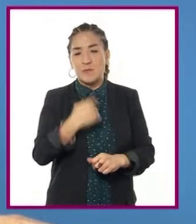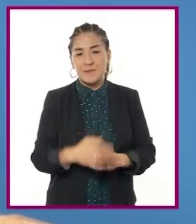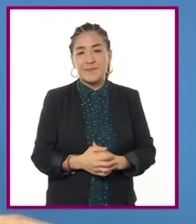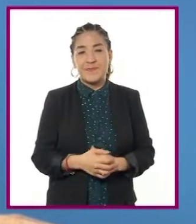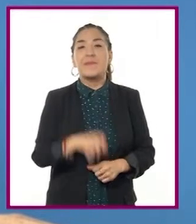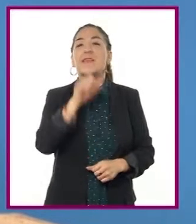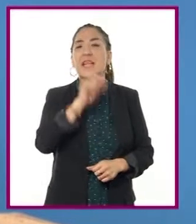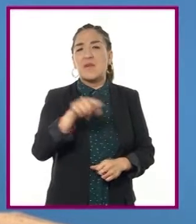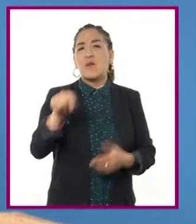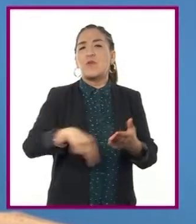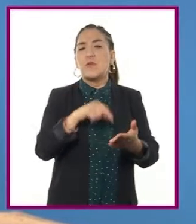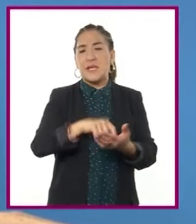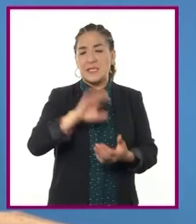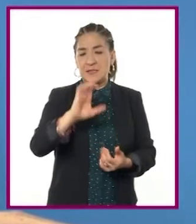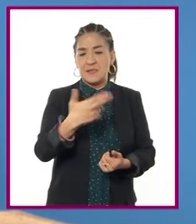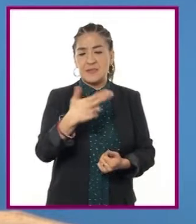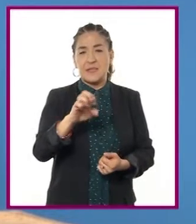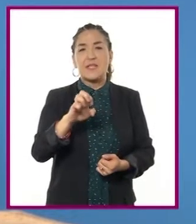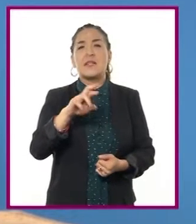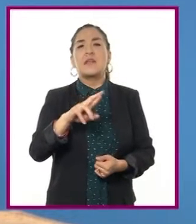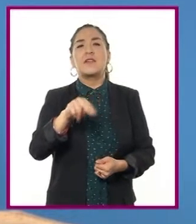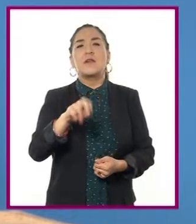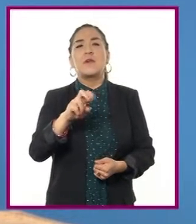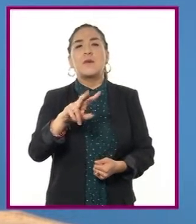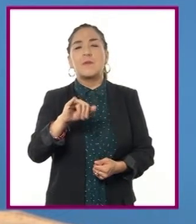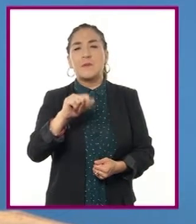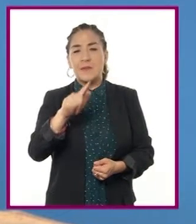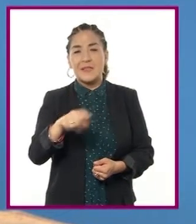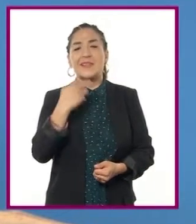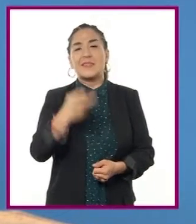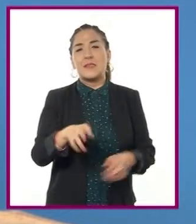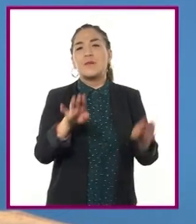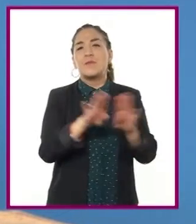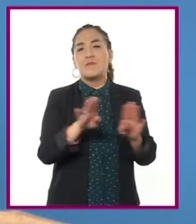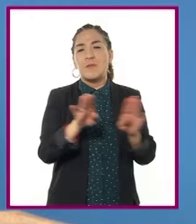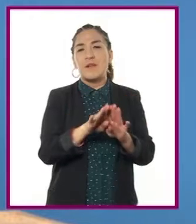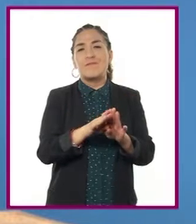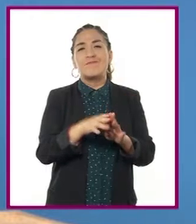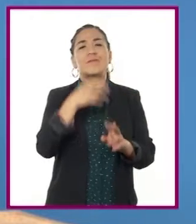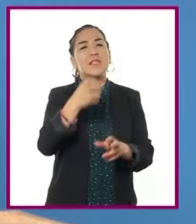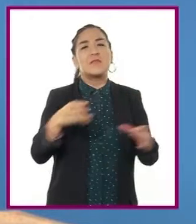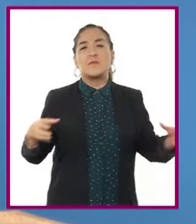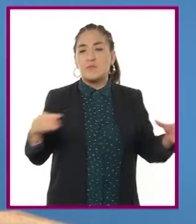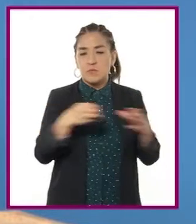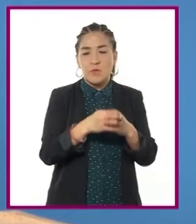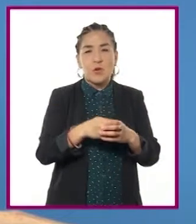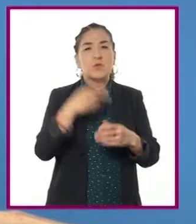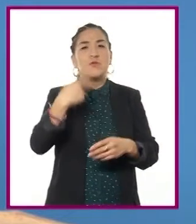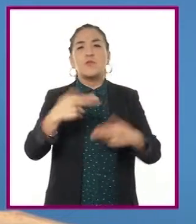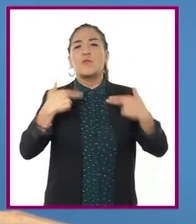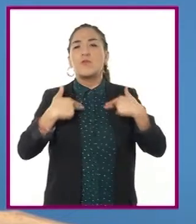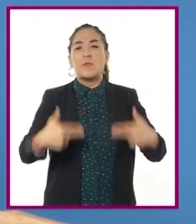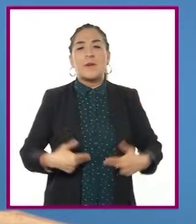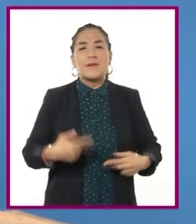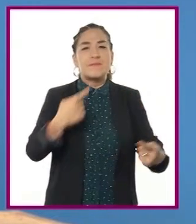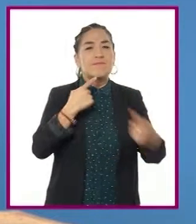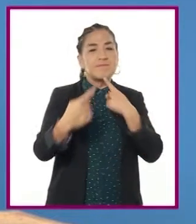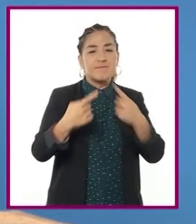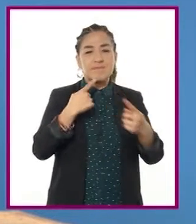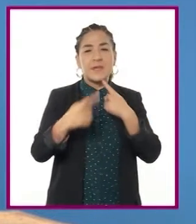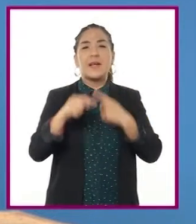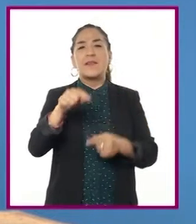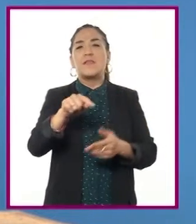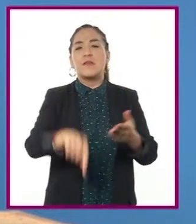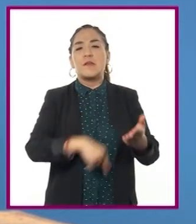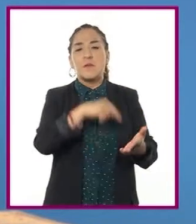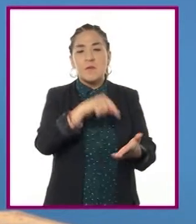finalmente, Chernóbil, demostrando enérgicamente que constituimos una única humanidad que habita un